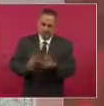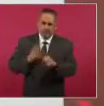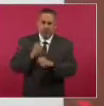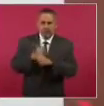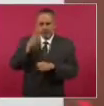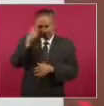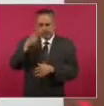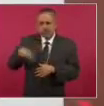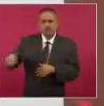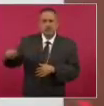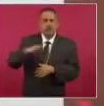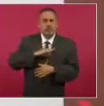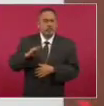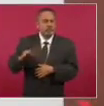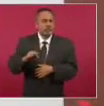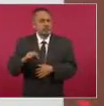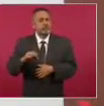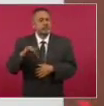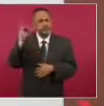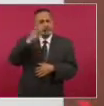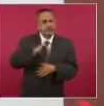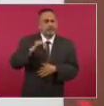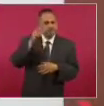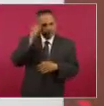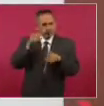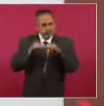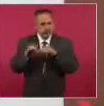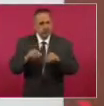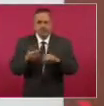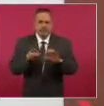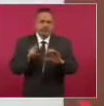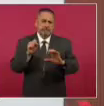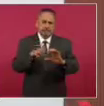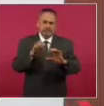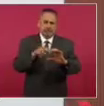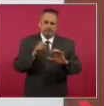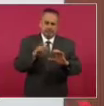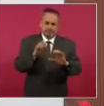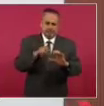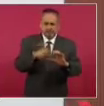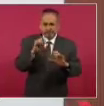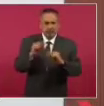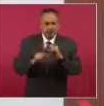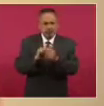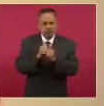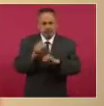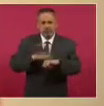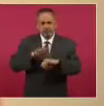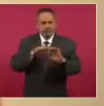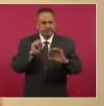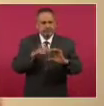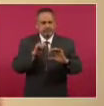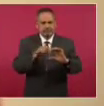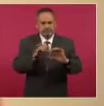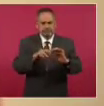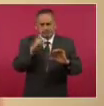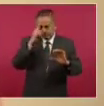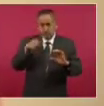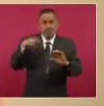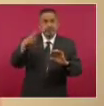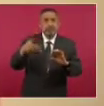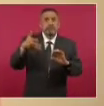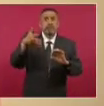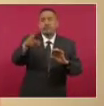la aportación patronal de manera paulatina y así garantizar pensiones que alcancen por lo menos